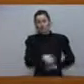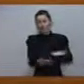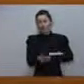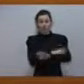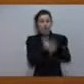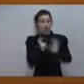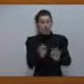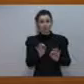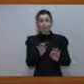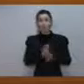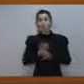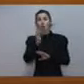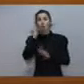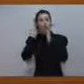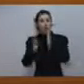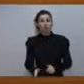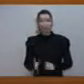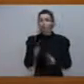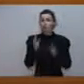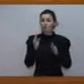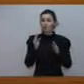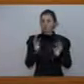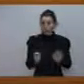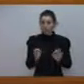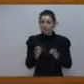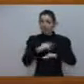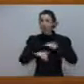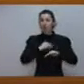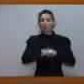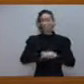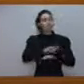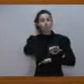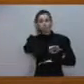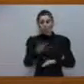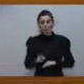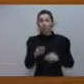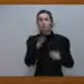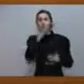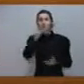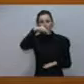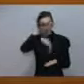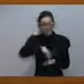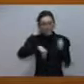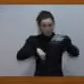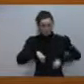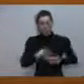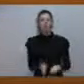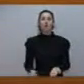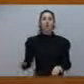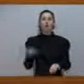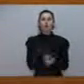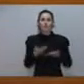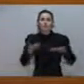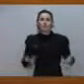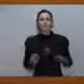la consejera, la misma, no cumplieron. Y eso es una realidad. Y por eso hoy estamos aquí. Lo que era